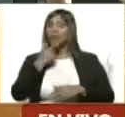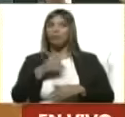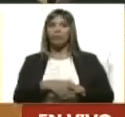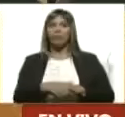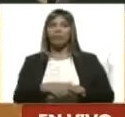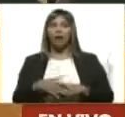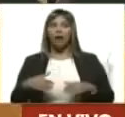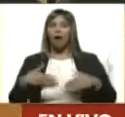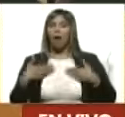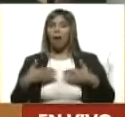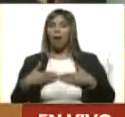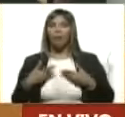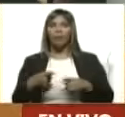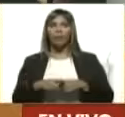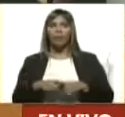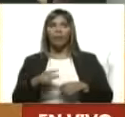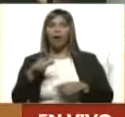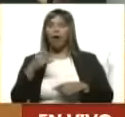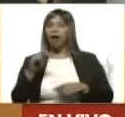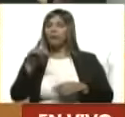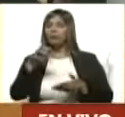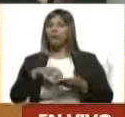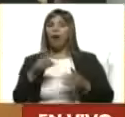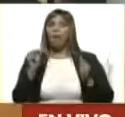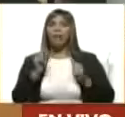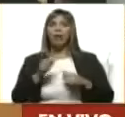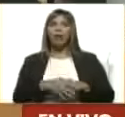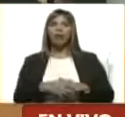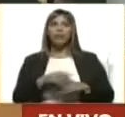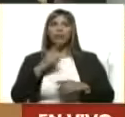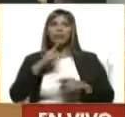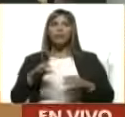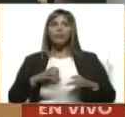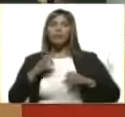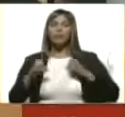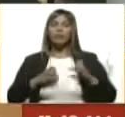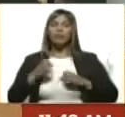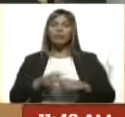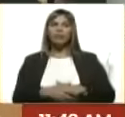la emoción que había en Mérida. Mérida le puso la vara alta con la emoción ayer.